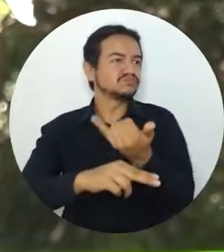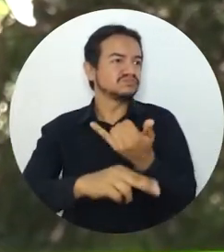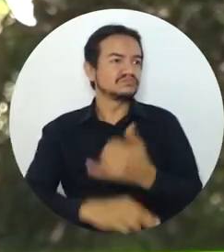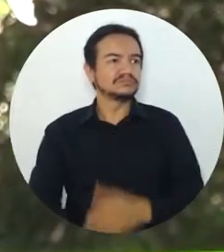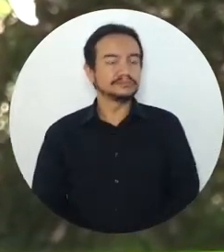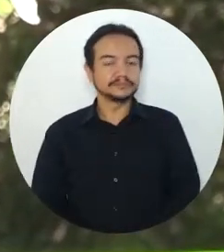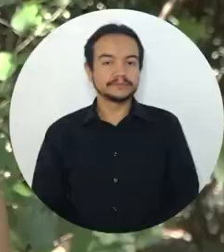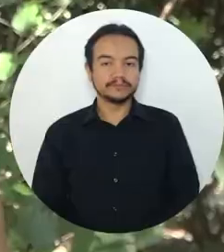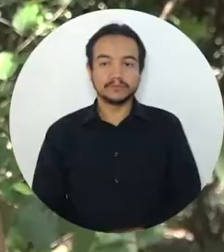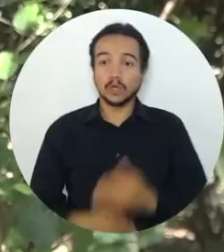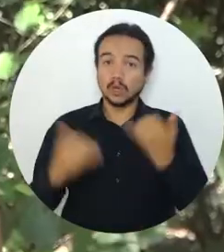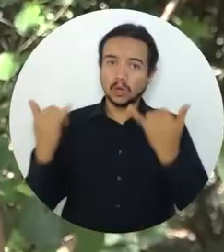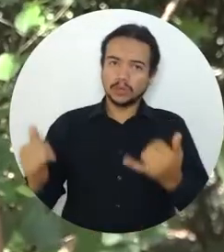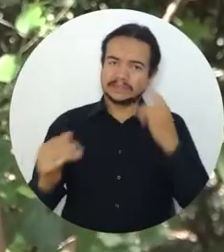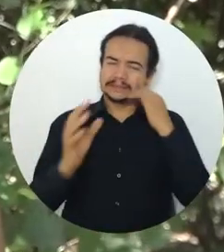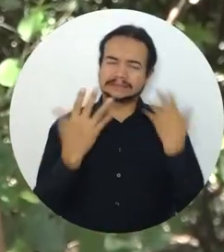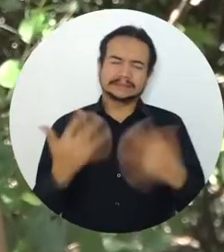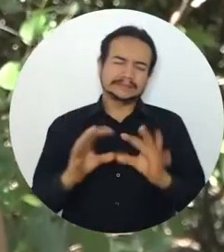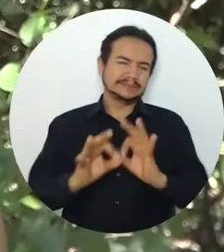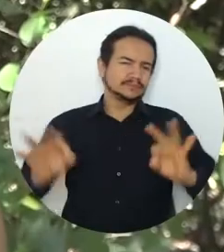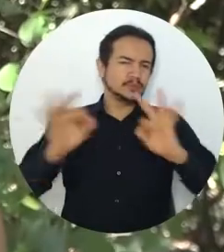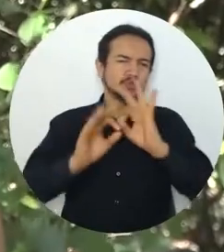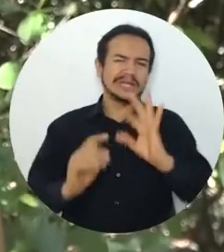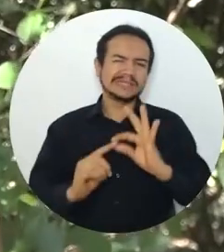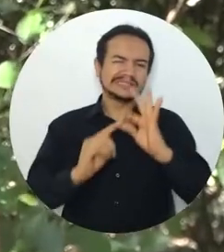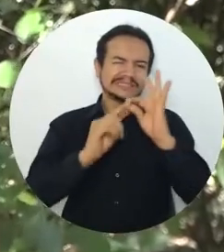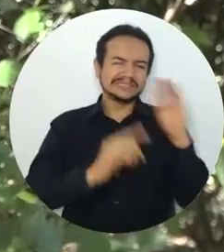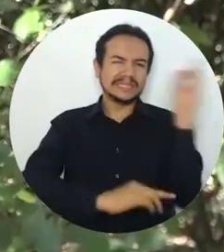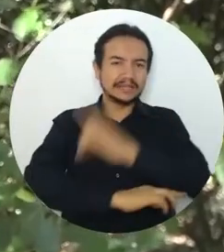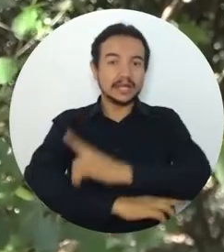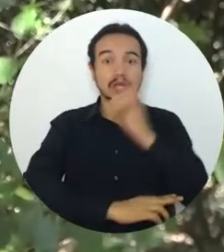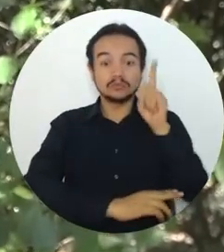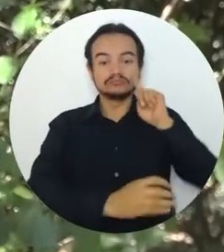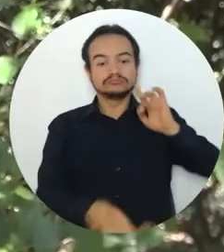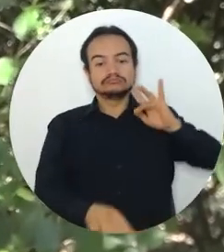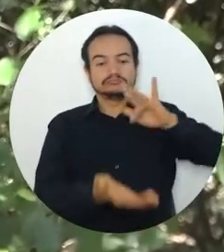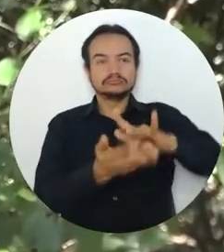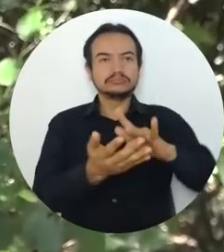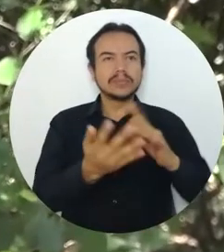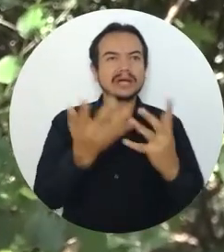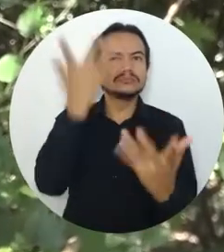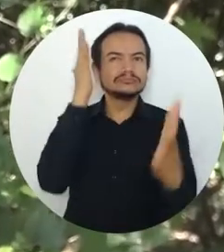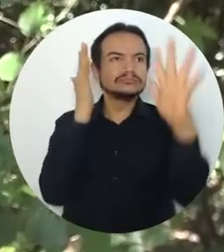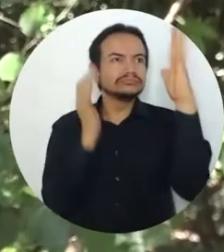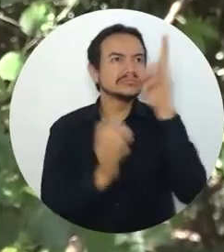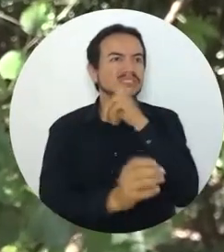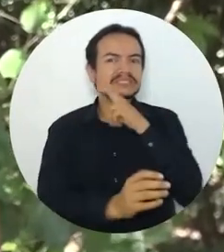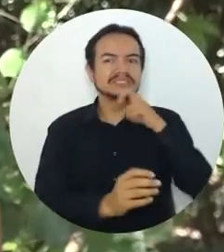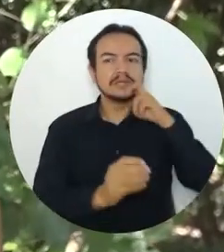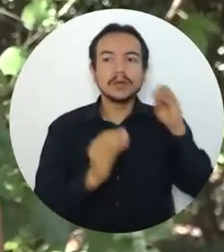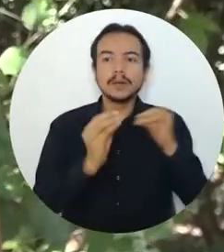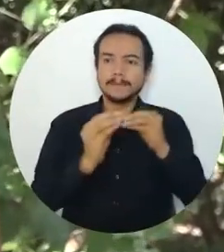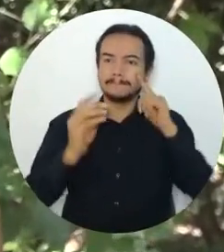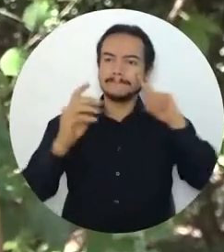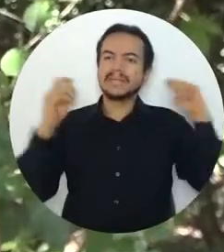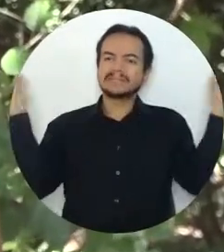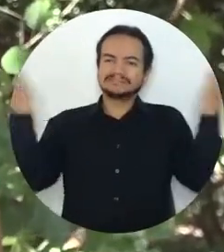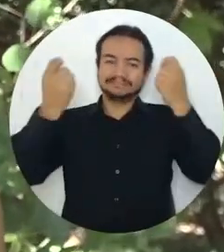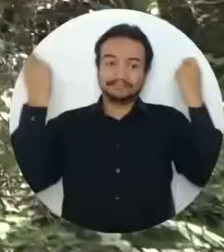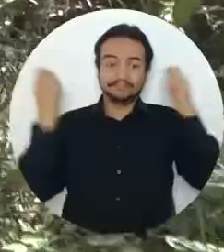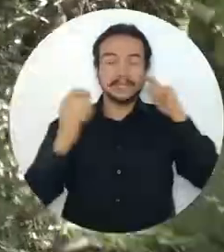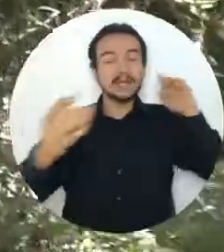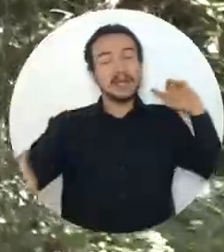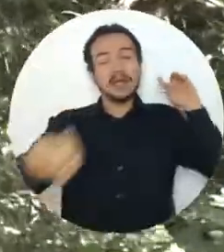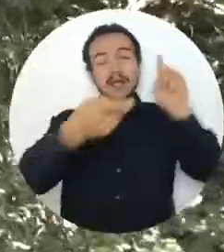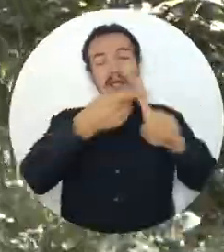la naturaleza. Hoy es un día importantísimo pues para aprovechar y visitar el bosque seco, además de aprovechar para allá vamos